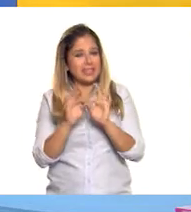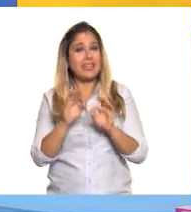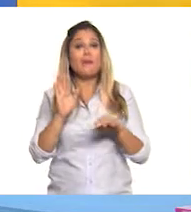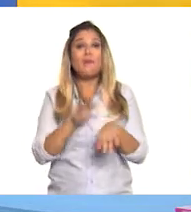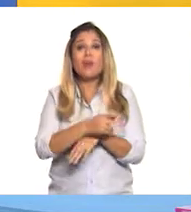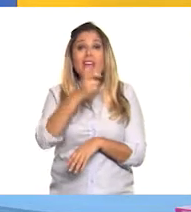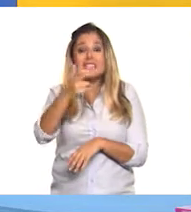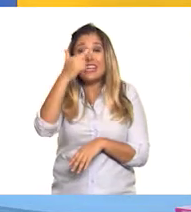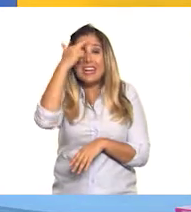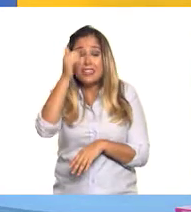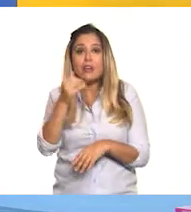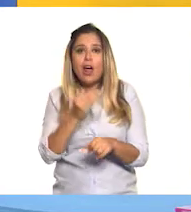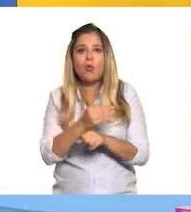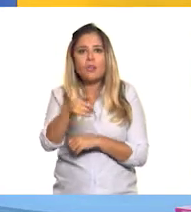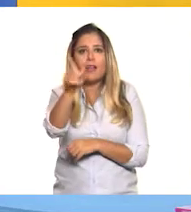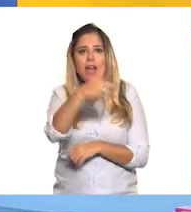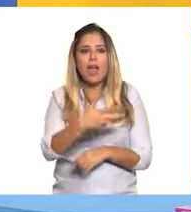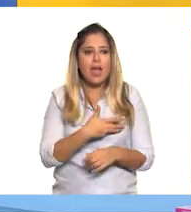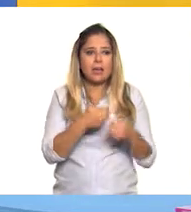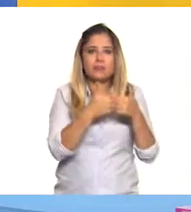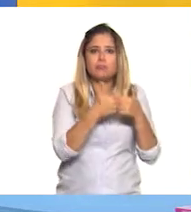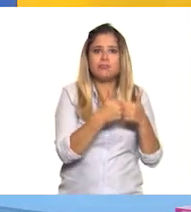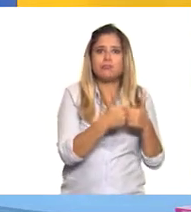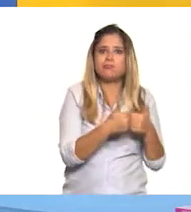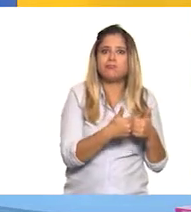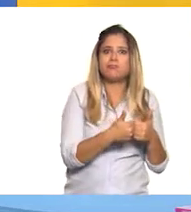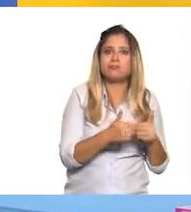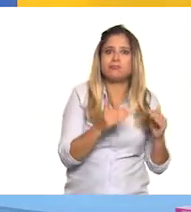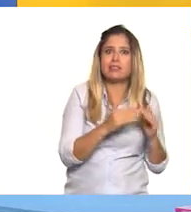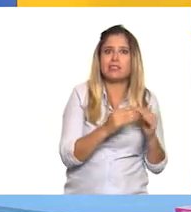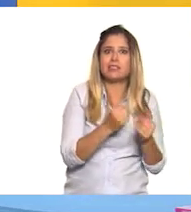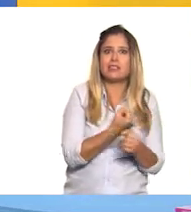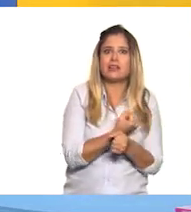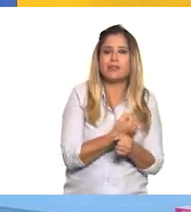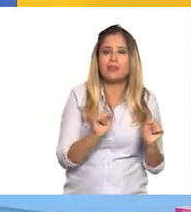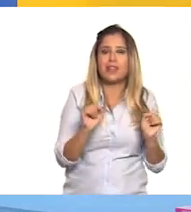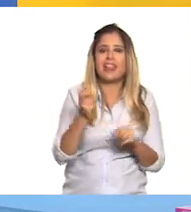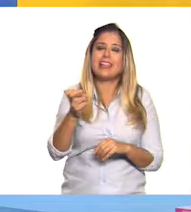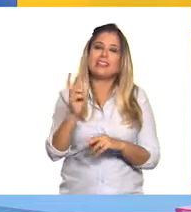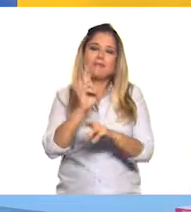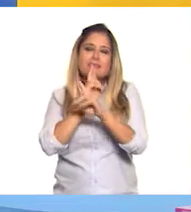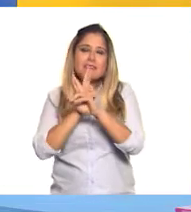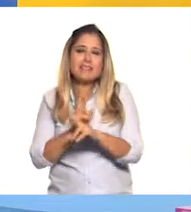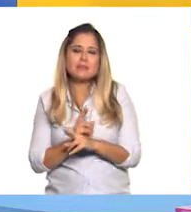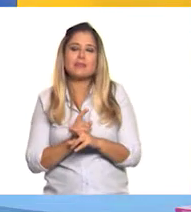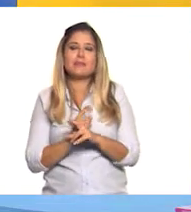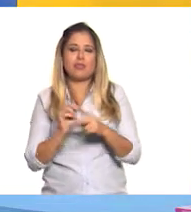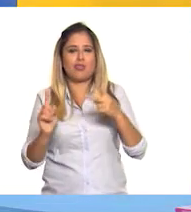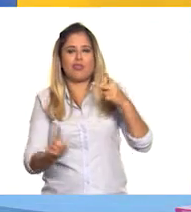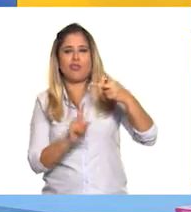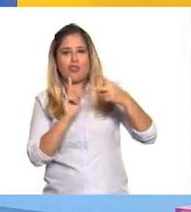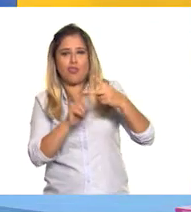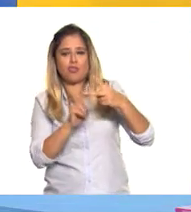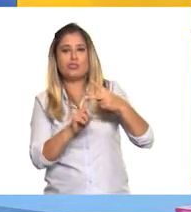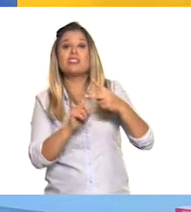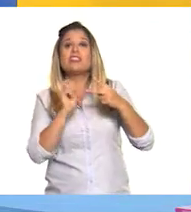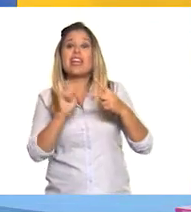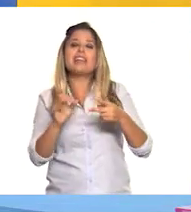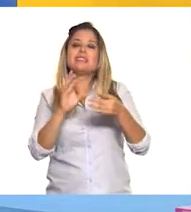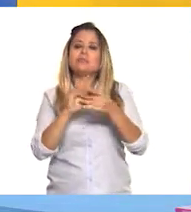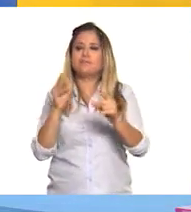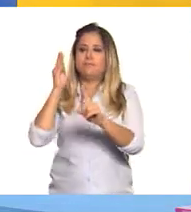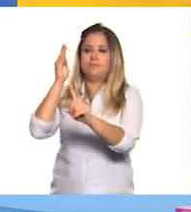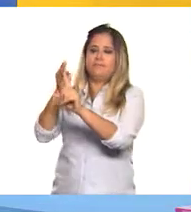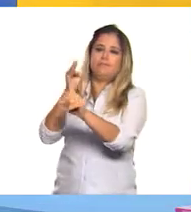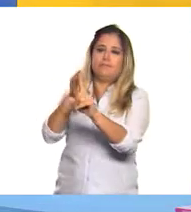la situación que están viviendo. Además, con esa explicación ya me respondiste también el punto 2, definir a los